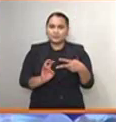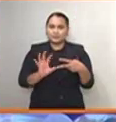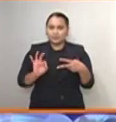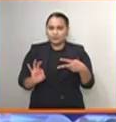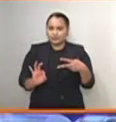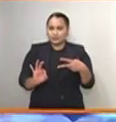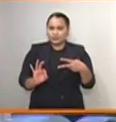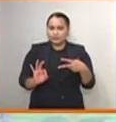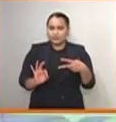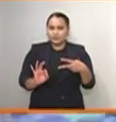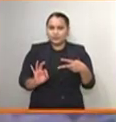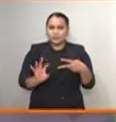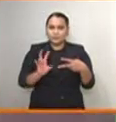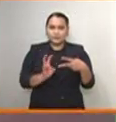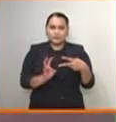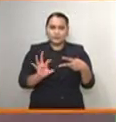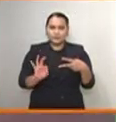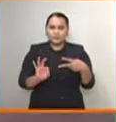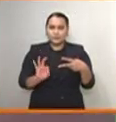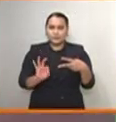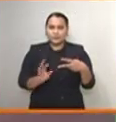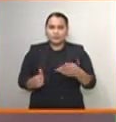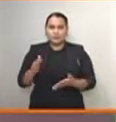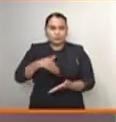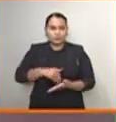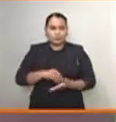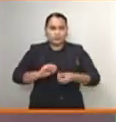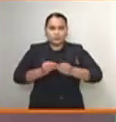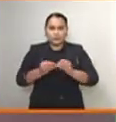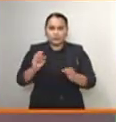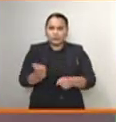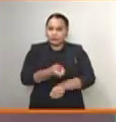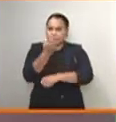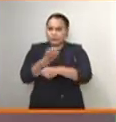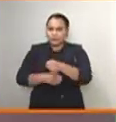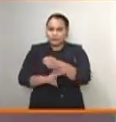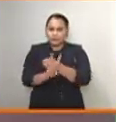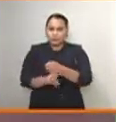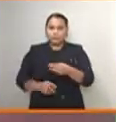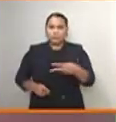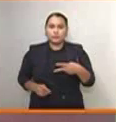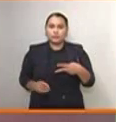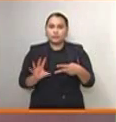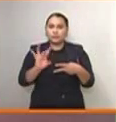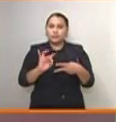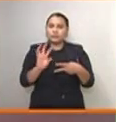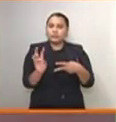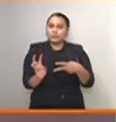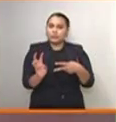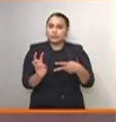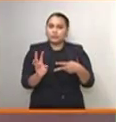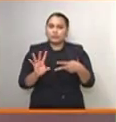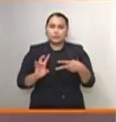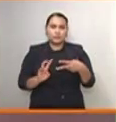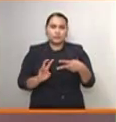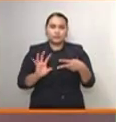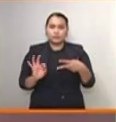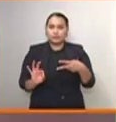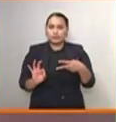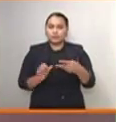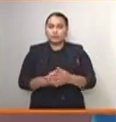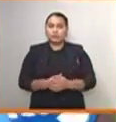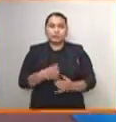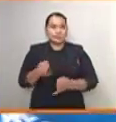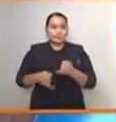9, segundo número ganador, 79. Reitero con mucho gusto los dos números ganadores, 86 y 79.